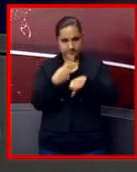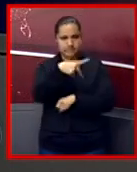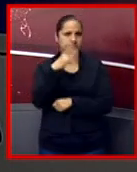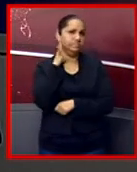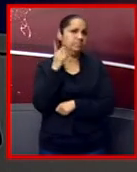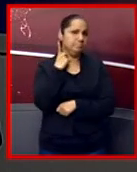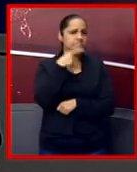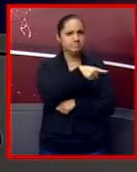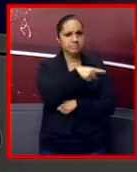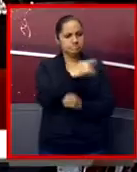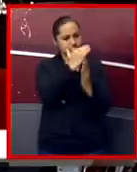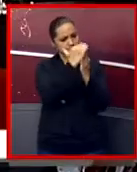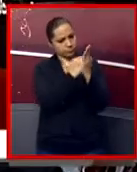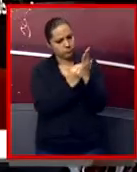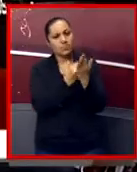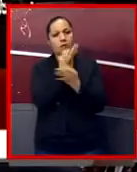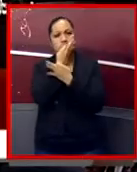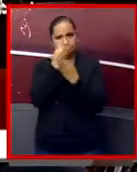un pronunciamiento.